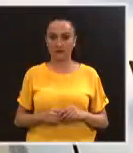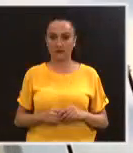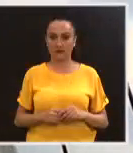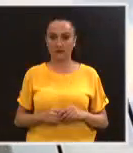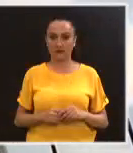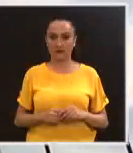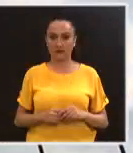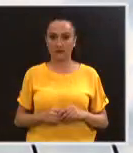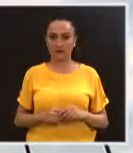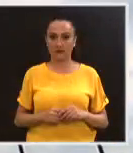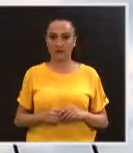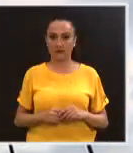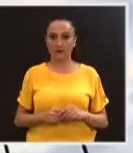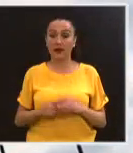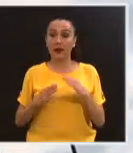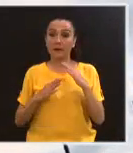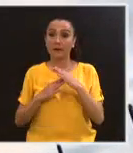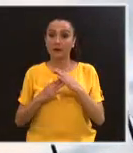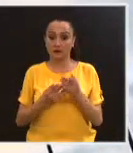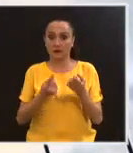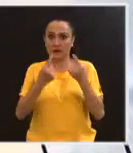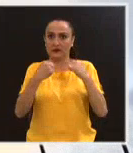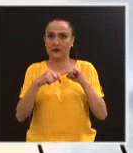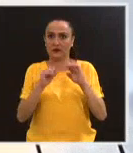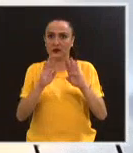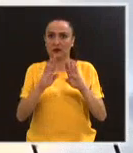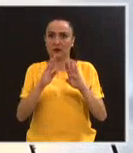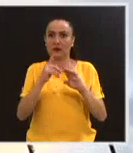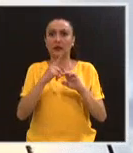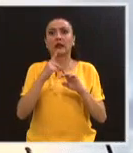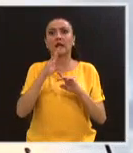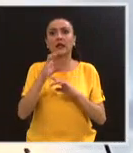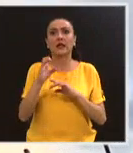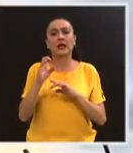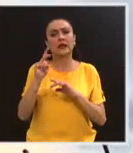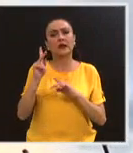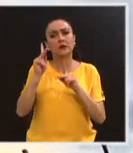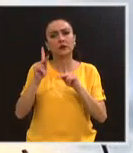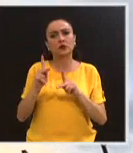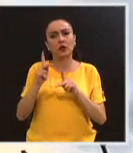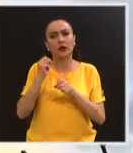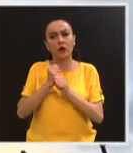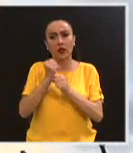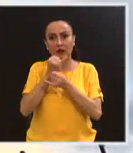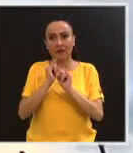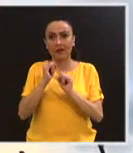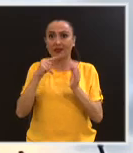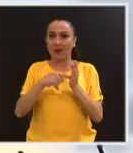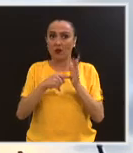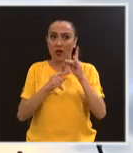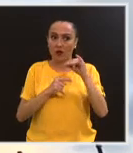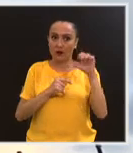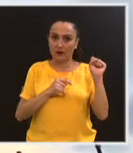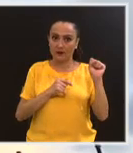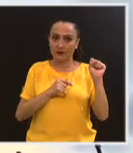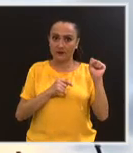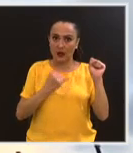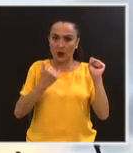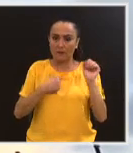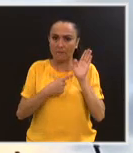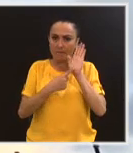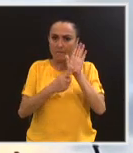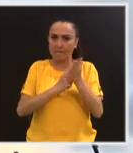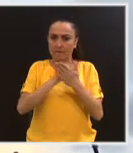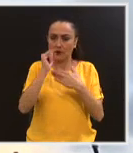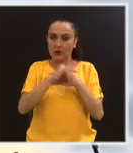noticias vamos pausa y al regresar medio millón de trabajadores independientes mantienen deudas con la caja hoy se presentó